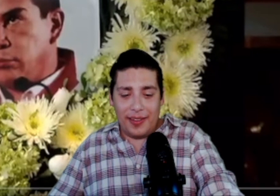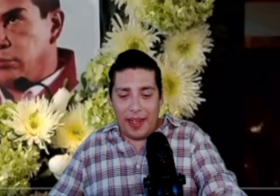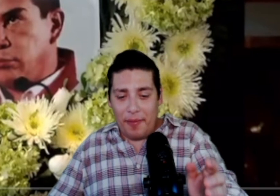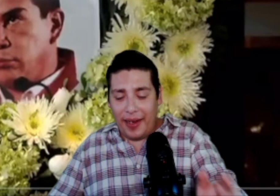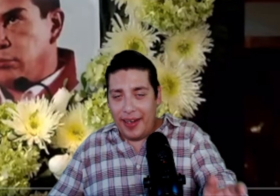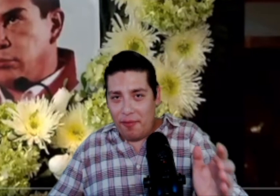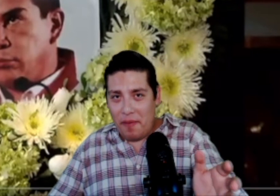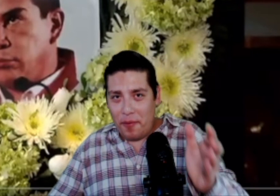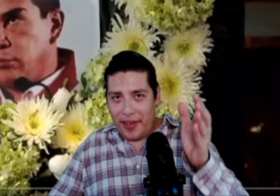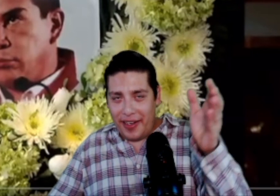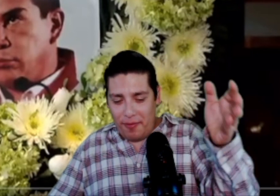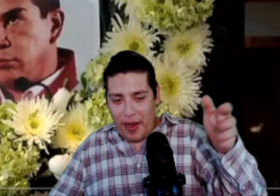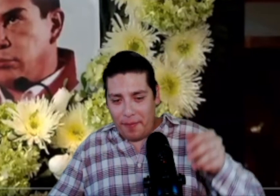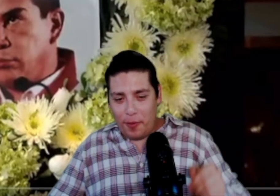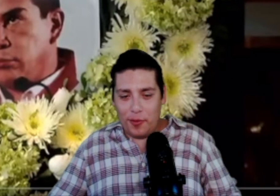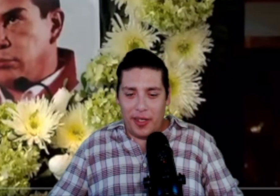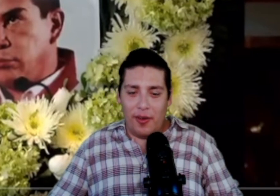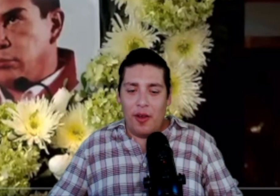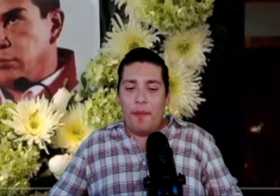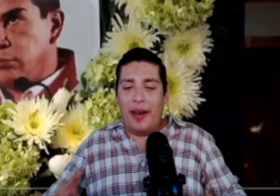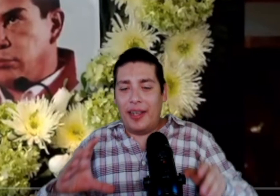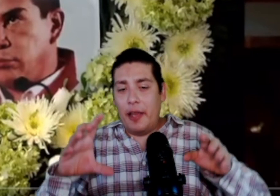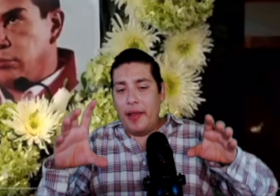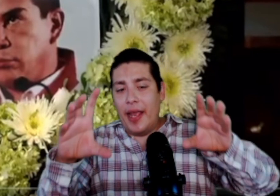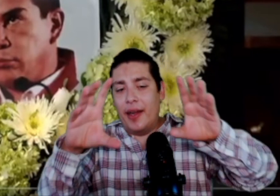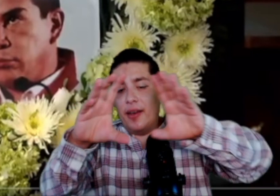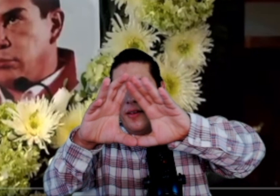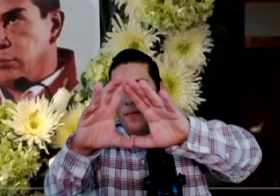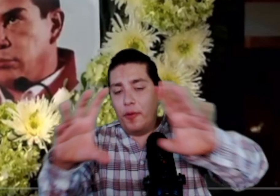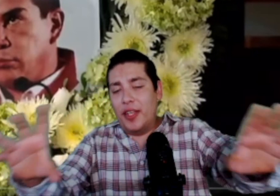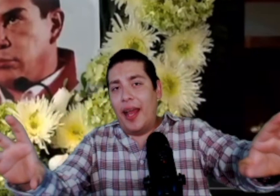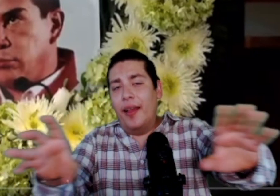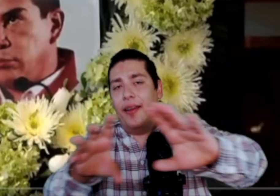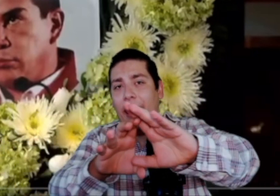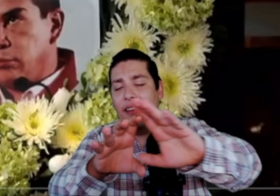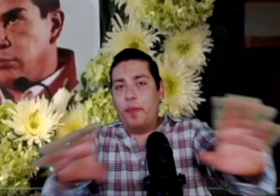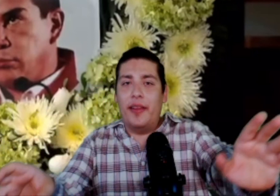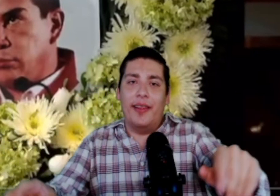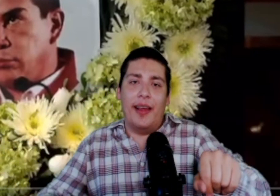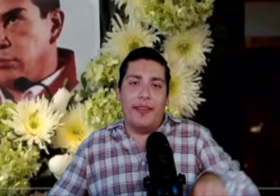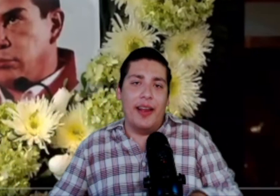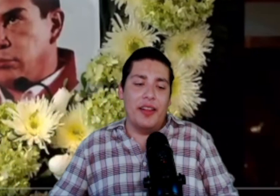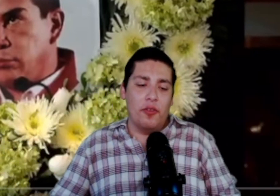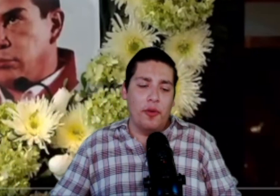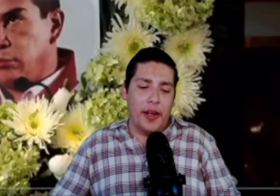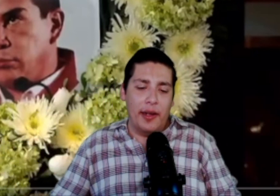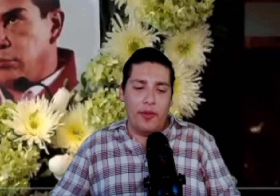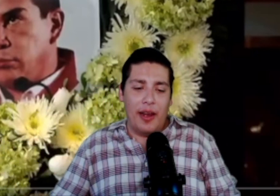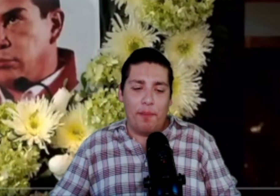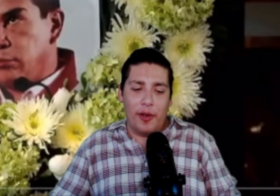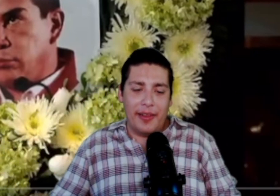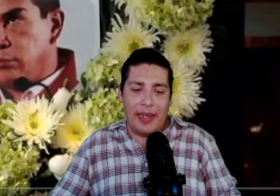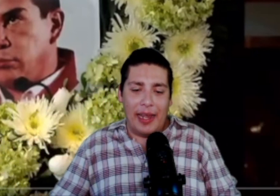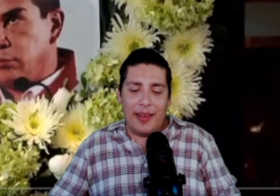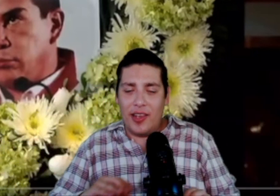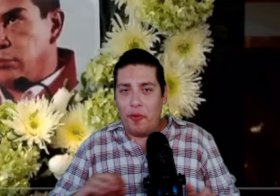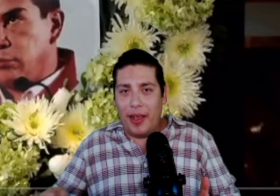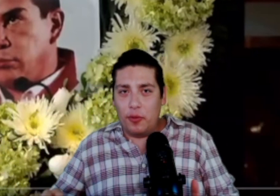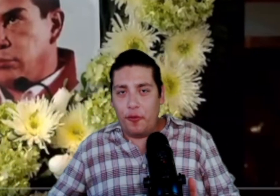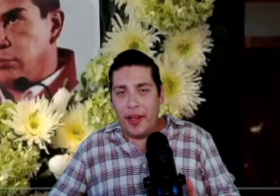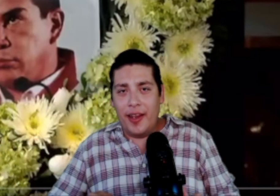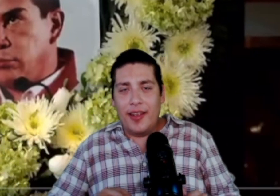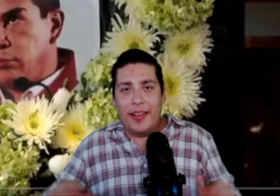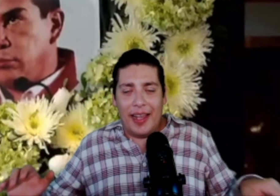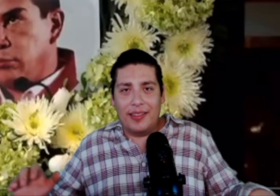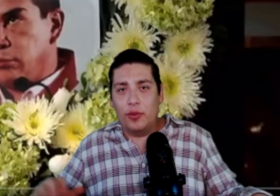y aquí tenemos pues esta imagen, le voy a poner, voy a reproducirlo para que vean pues ya la despedida de Alito Moreno de la política llegó